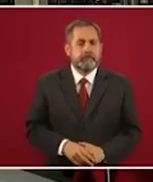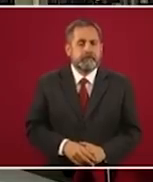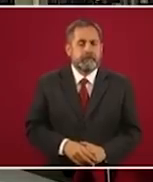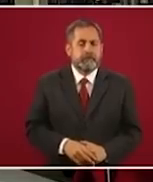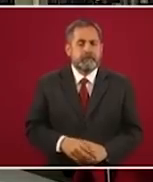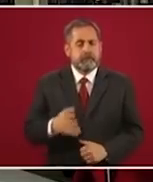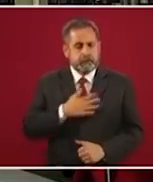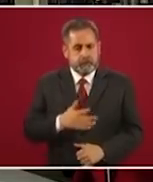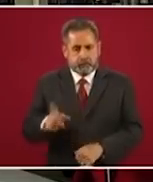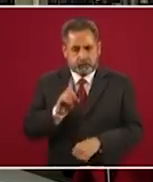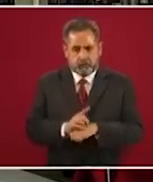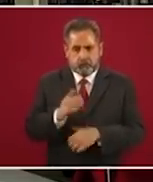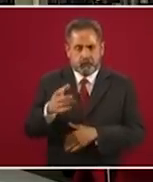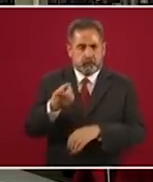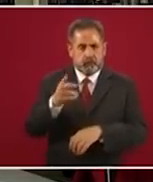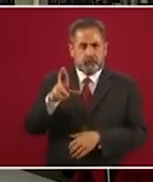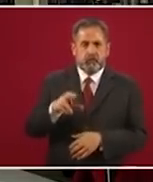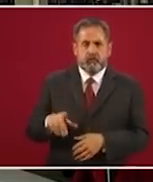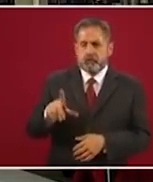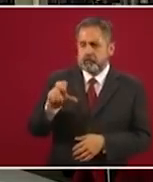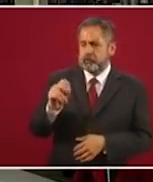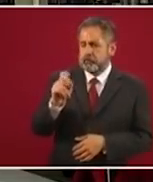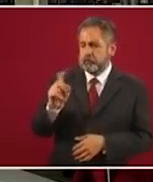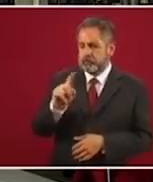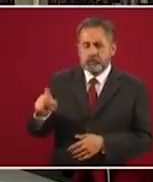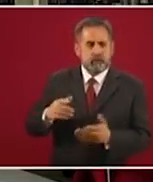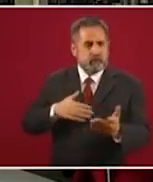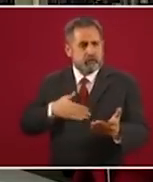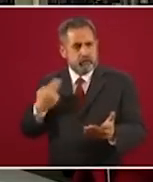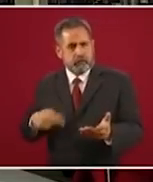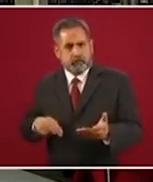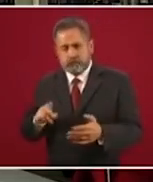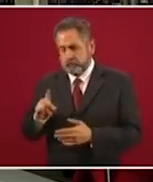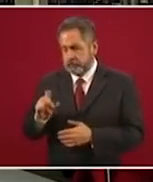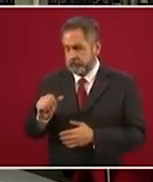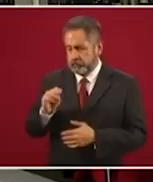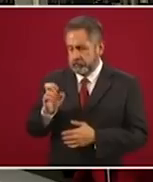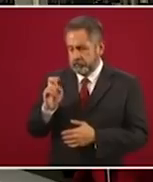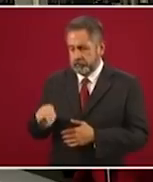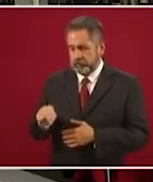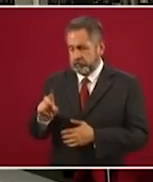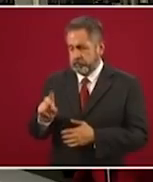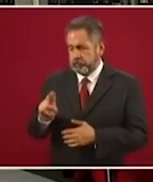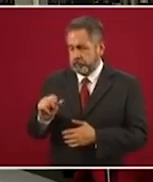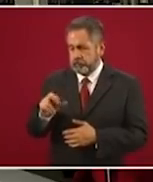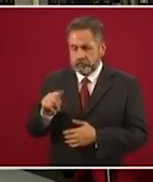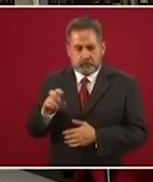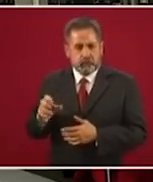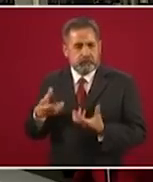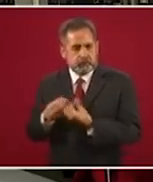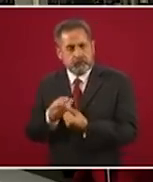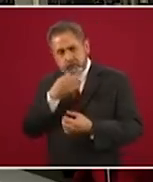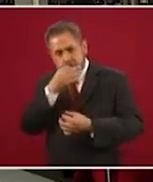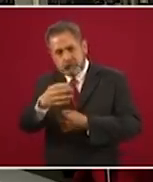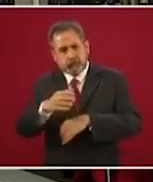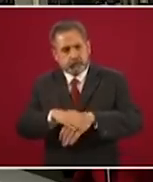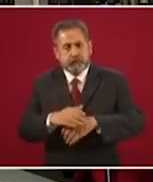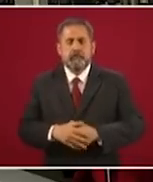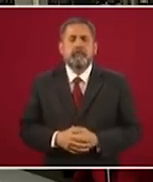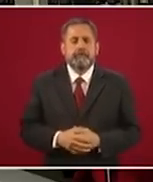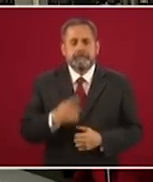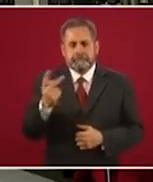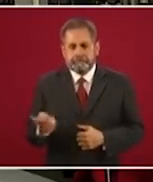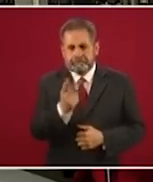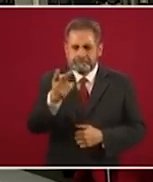Sí, buenos días, doctor López-Gatell, Demián Duarte, de Pasión por los Negocios, Proyecto Puente, Política y Rock and Roll Radio. Una